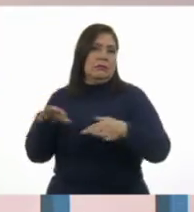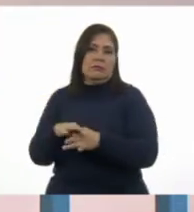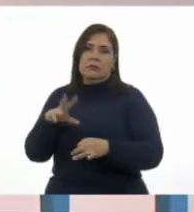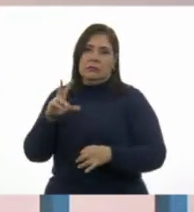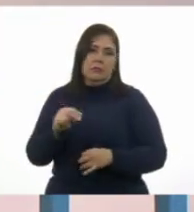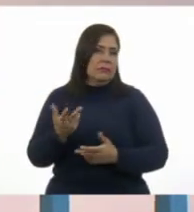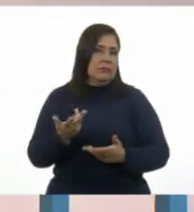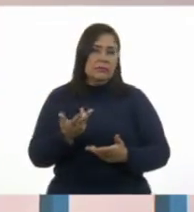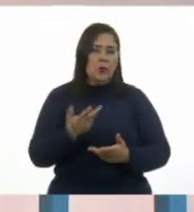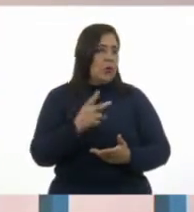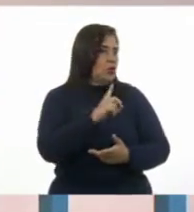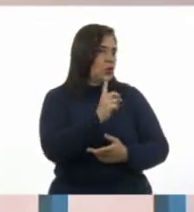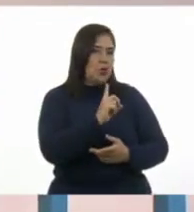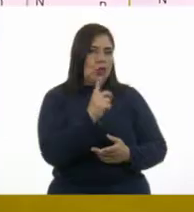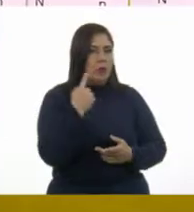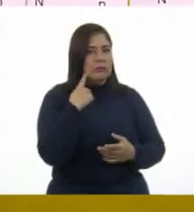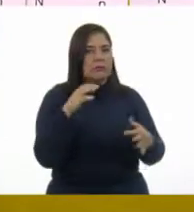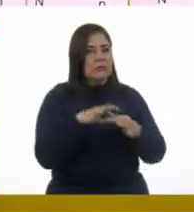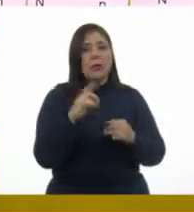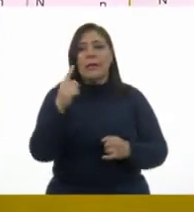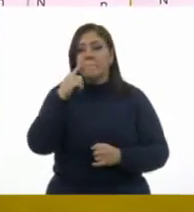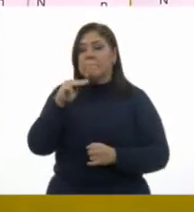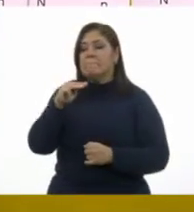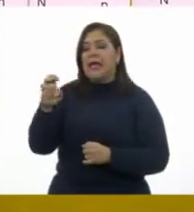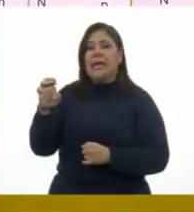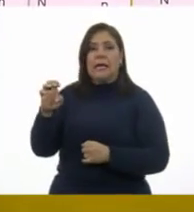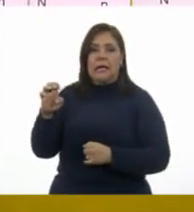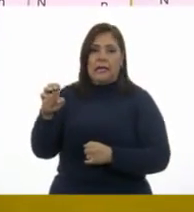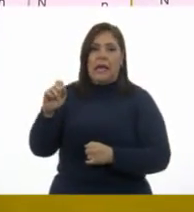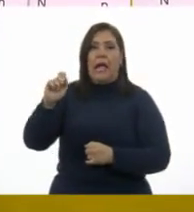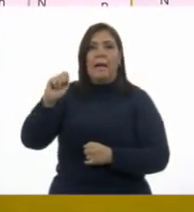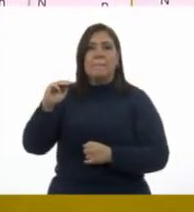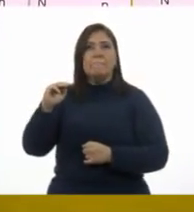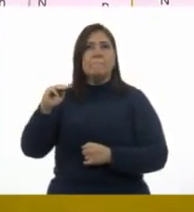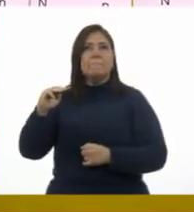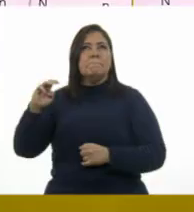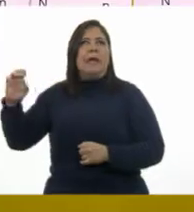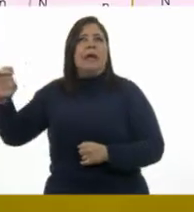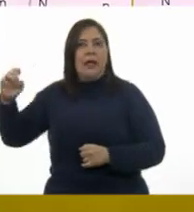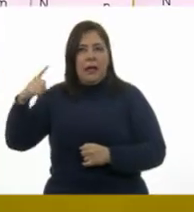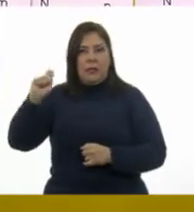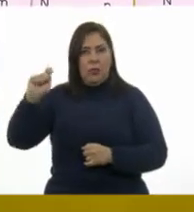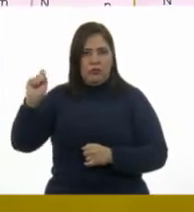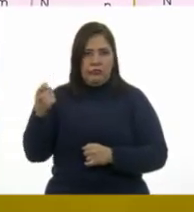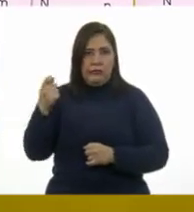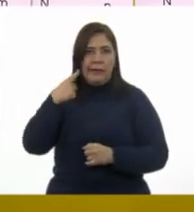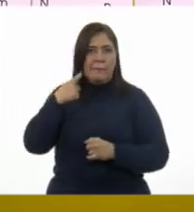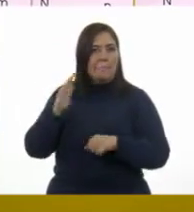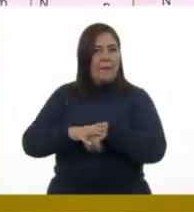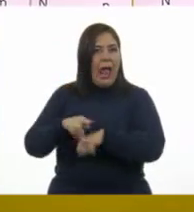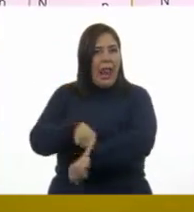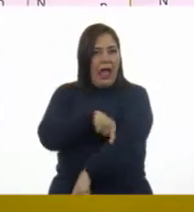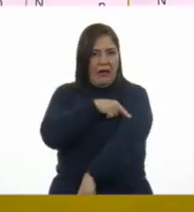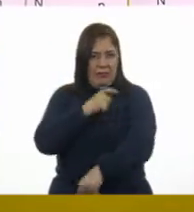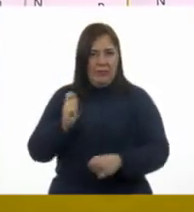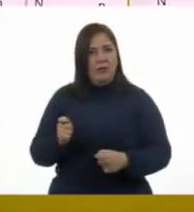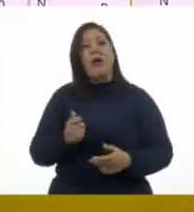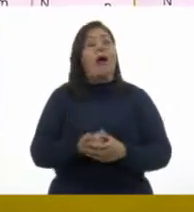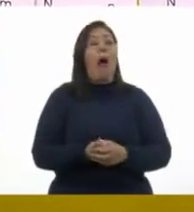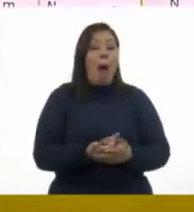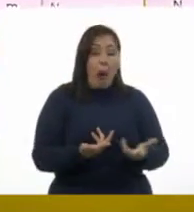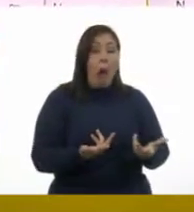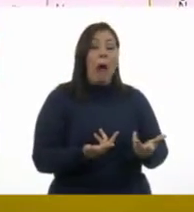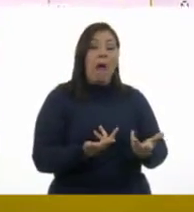No, con esa glotal dice me. Me. Me. Me. Me. Ya